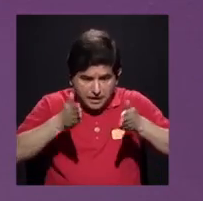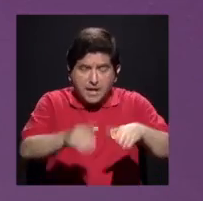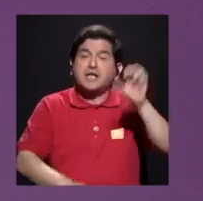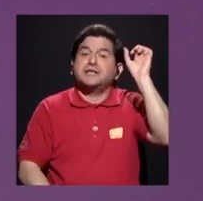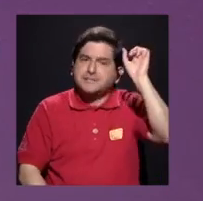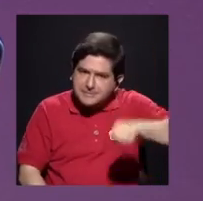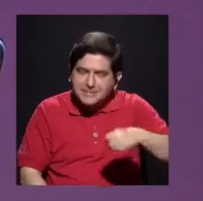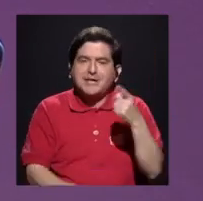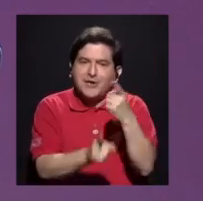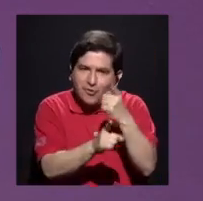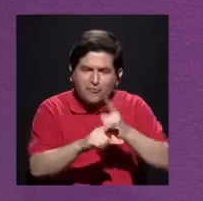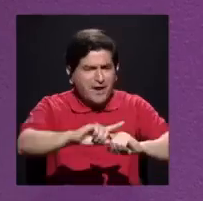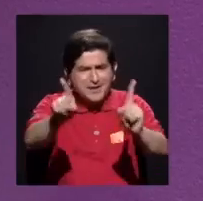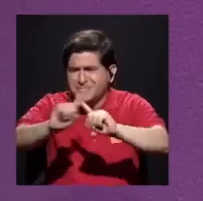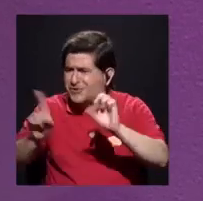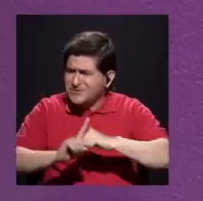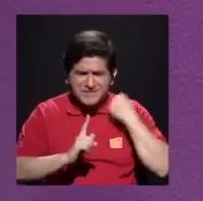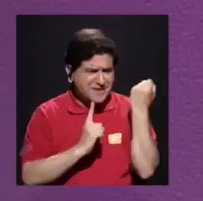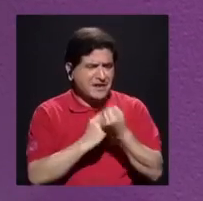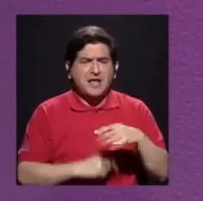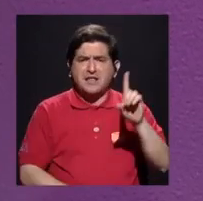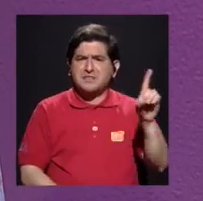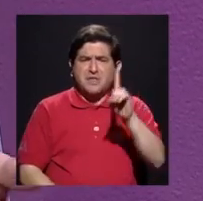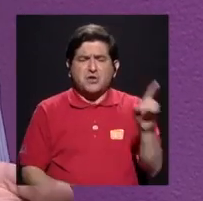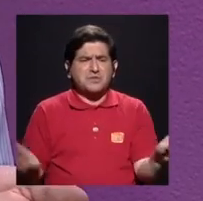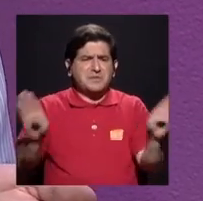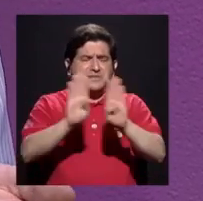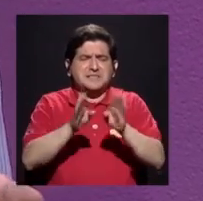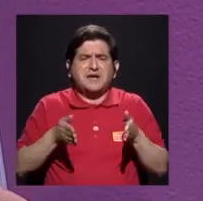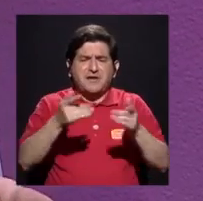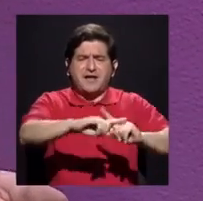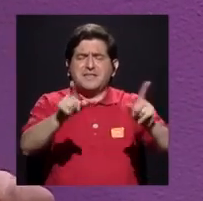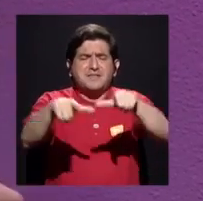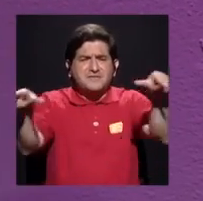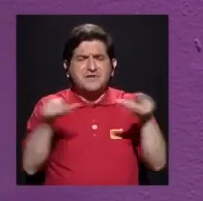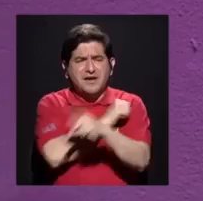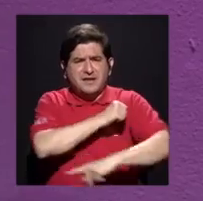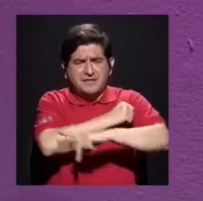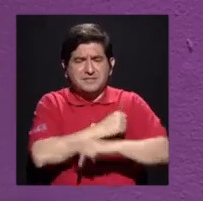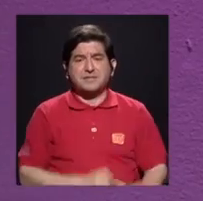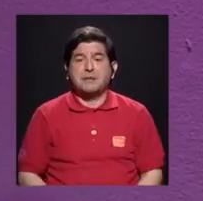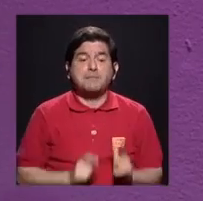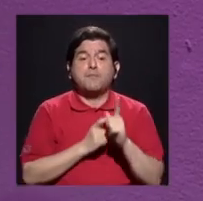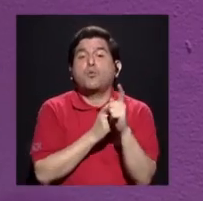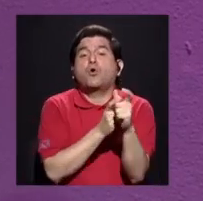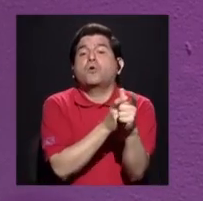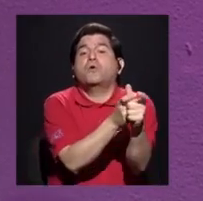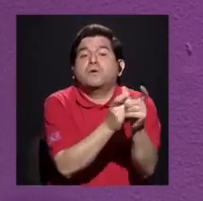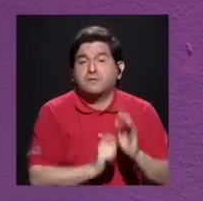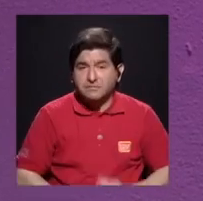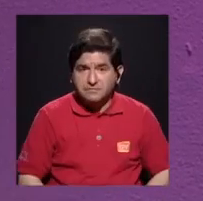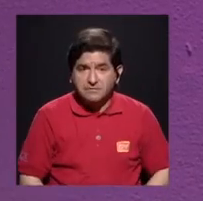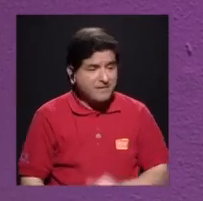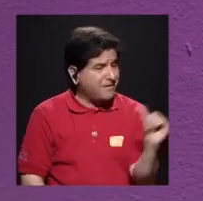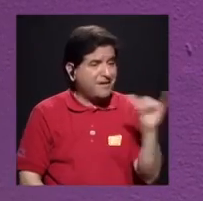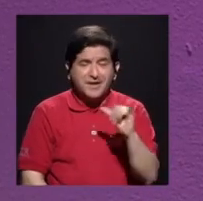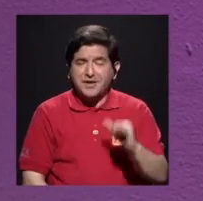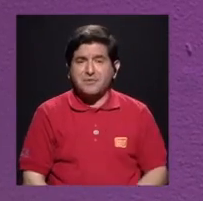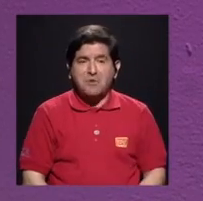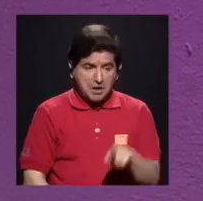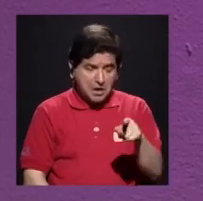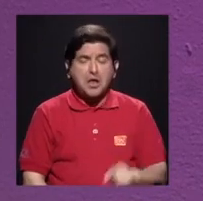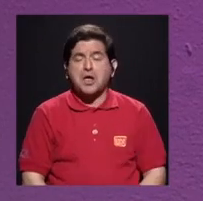pues muchísimas situaciones de todo los domingos cierran calles en muchos distintos lugares del país por carreras por ejemplo eso también es una expresión